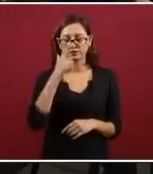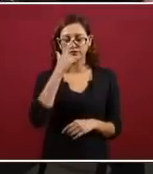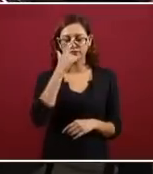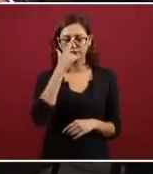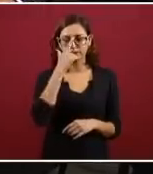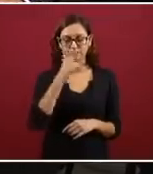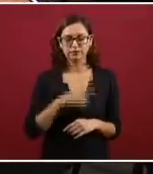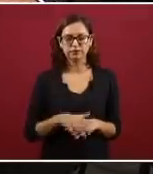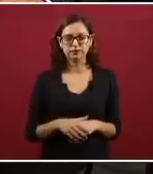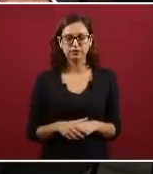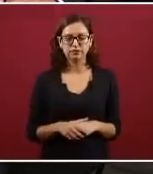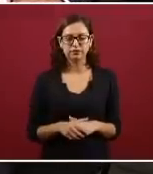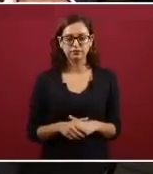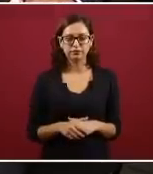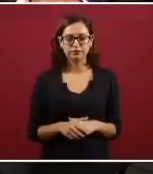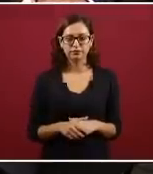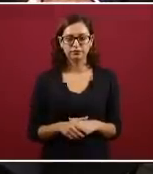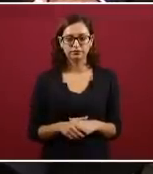quedado